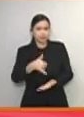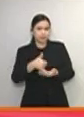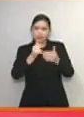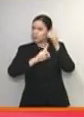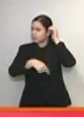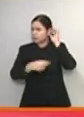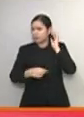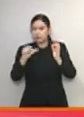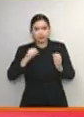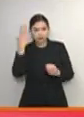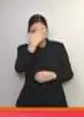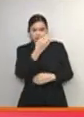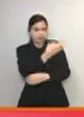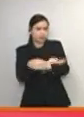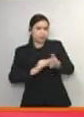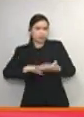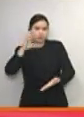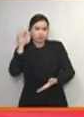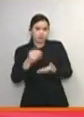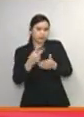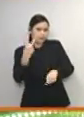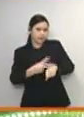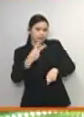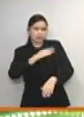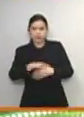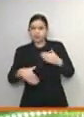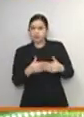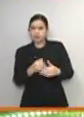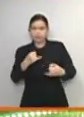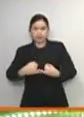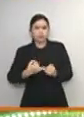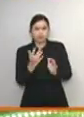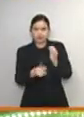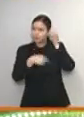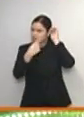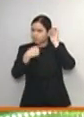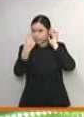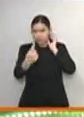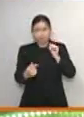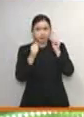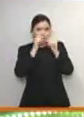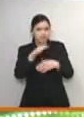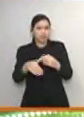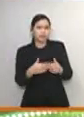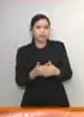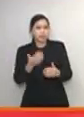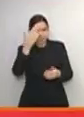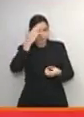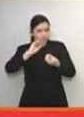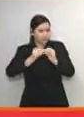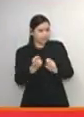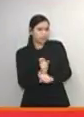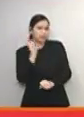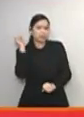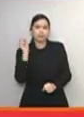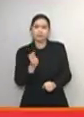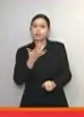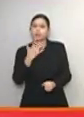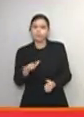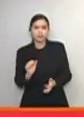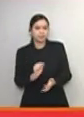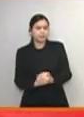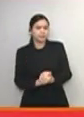para la diaria esta linda tarde es multiplicada por 2. Y para todos los jugadores de más 1, atentos porque conoceremos el número favorecido.